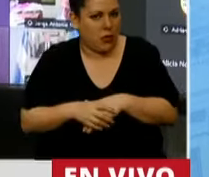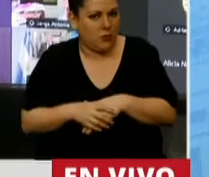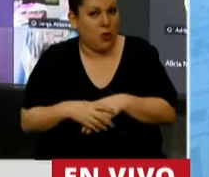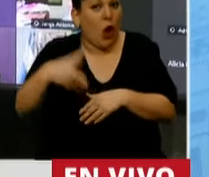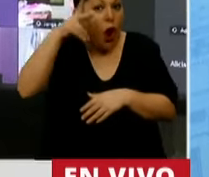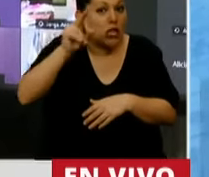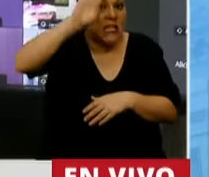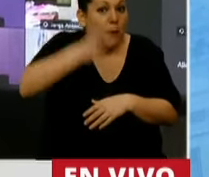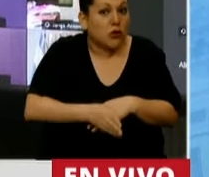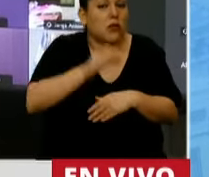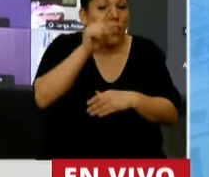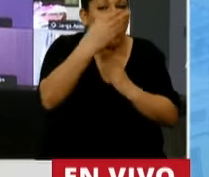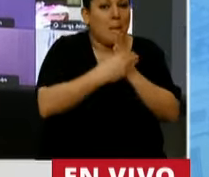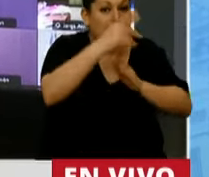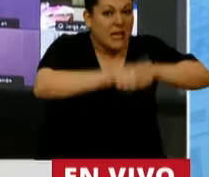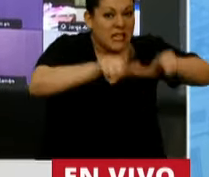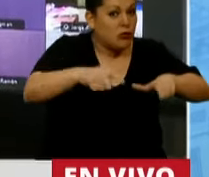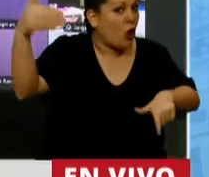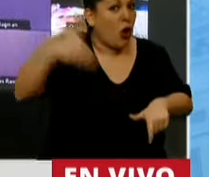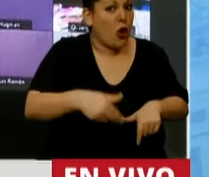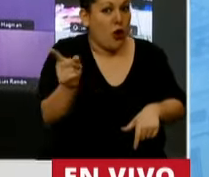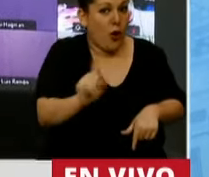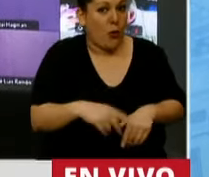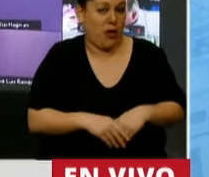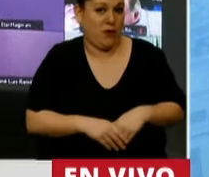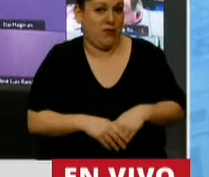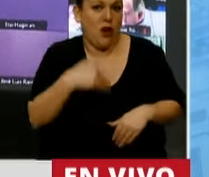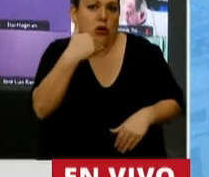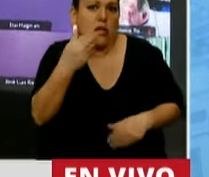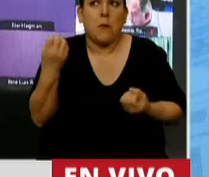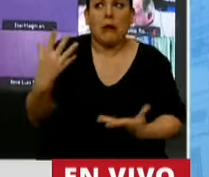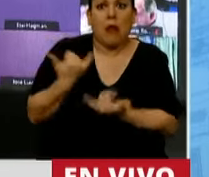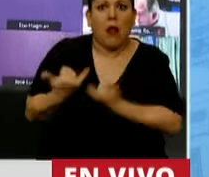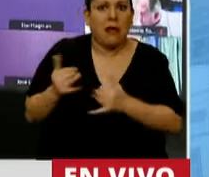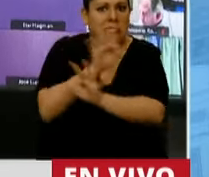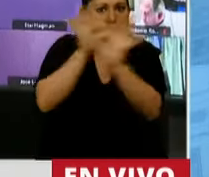ministros o de la administración pública no vino, no sabemos. Debate